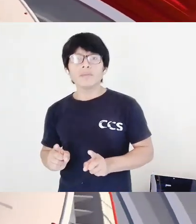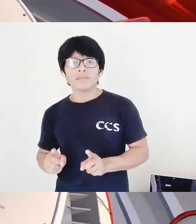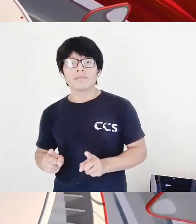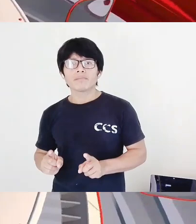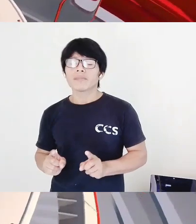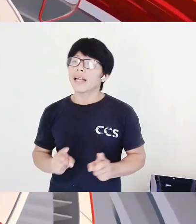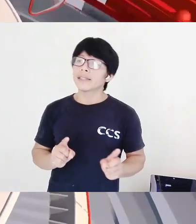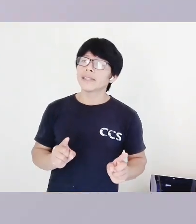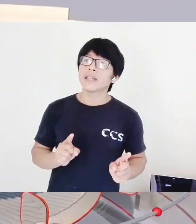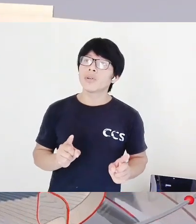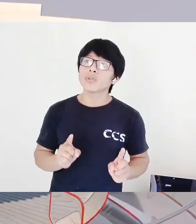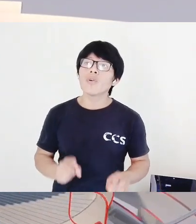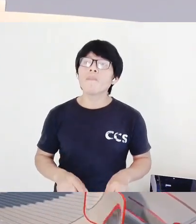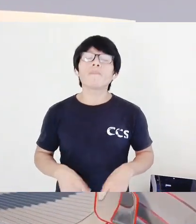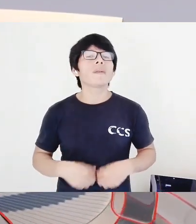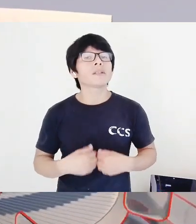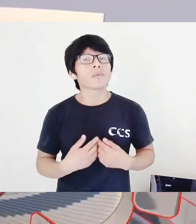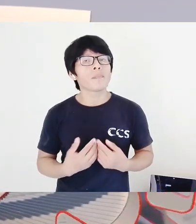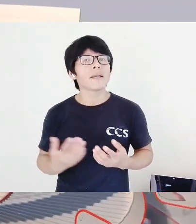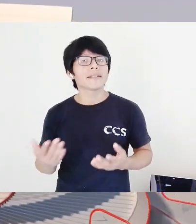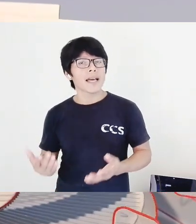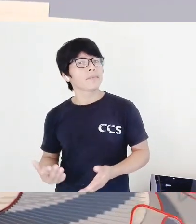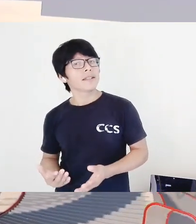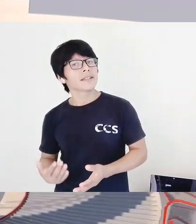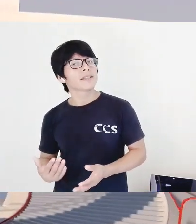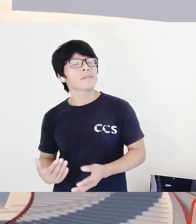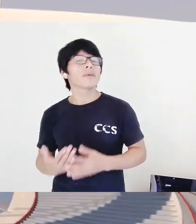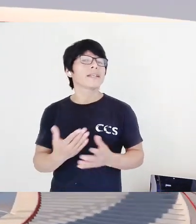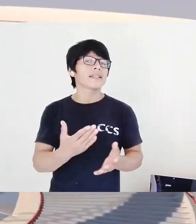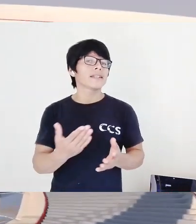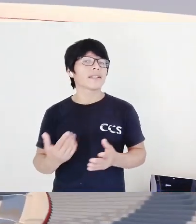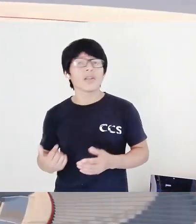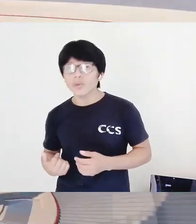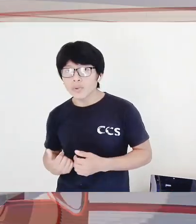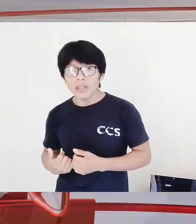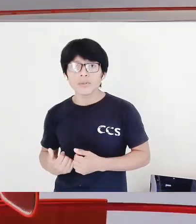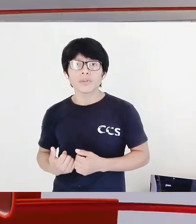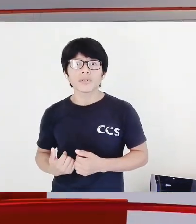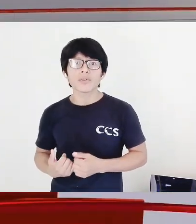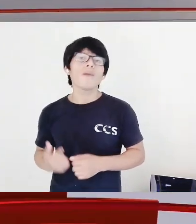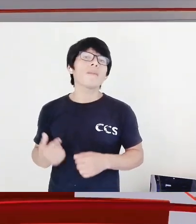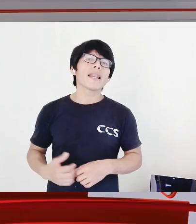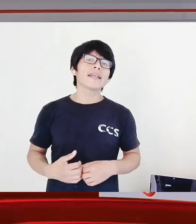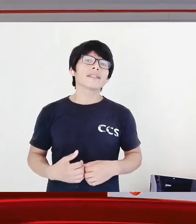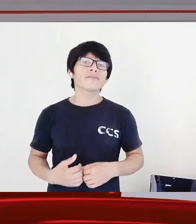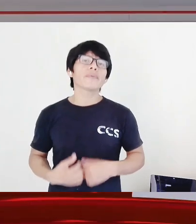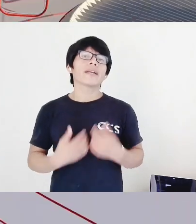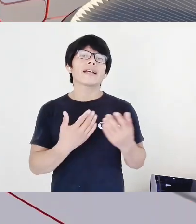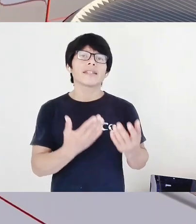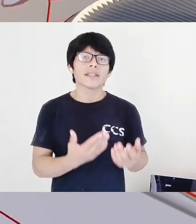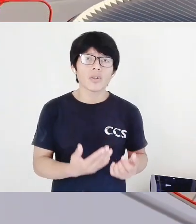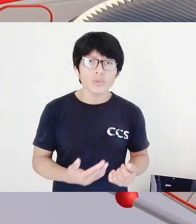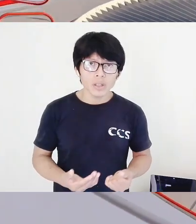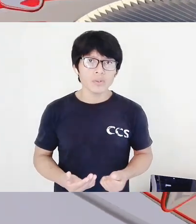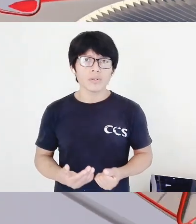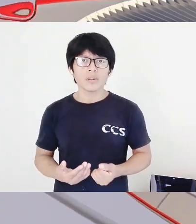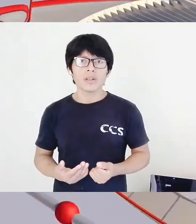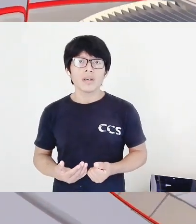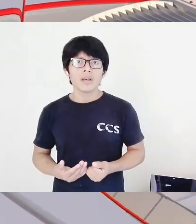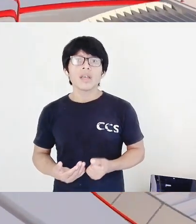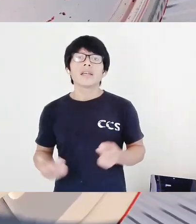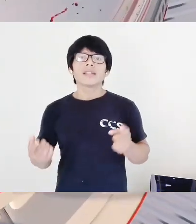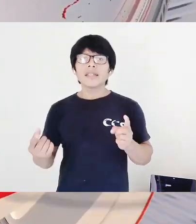que fueron asesinados con las propias armas provenientes de Estados Unidos, con balas fabricadas en Estados